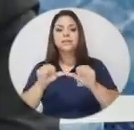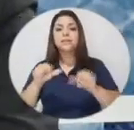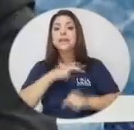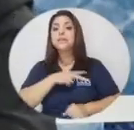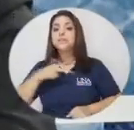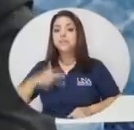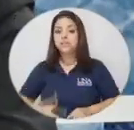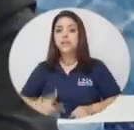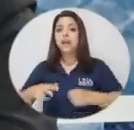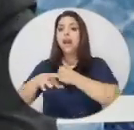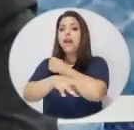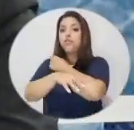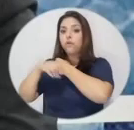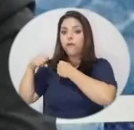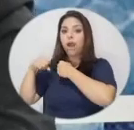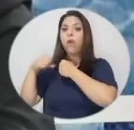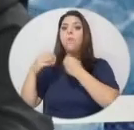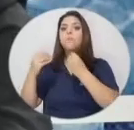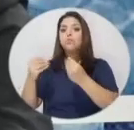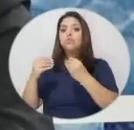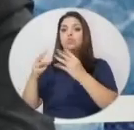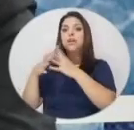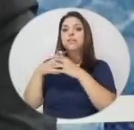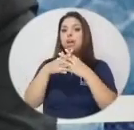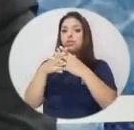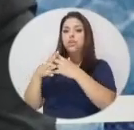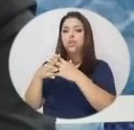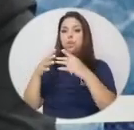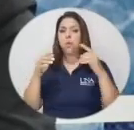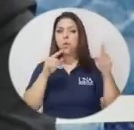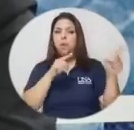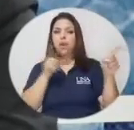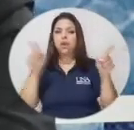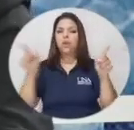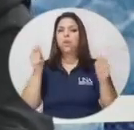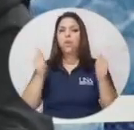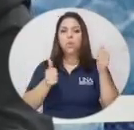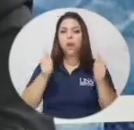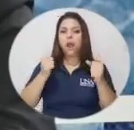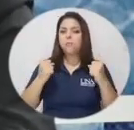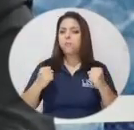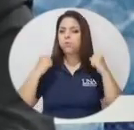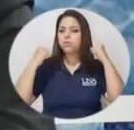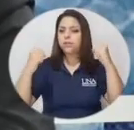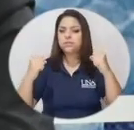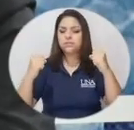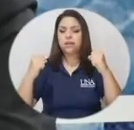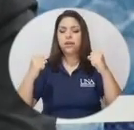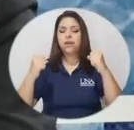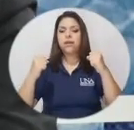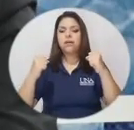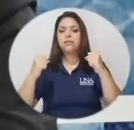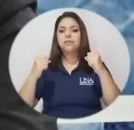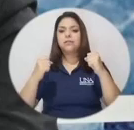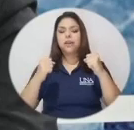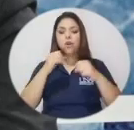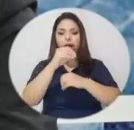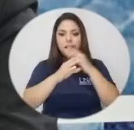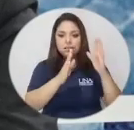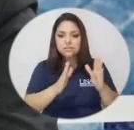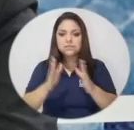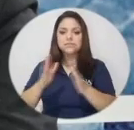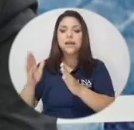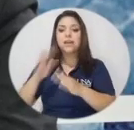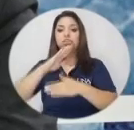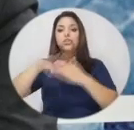China le ha robado parte del discurso a los Estados Unidos de ser la potencia que estabiliza en los organismos internacionales. Y